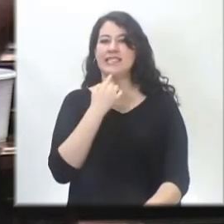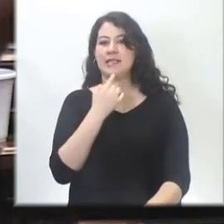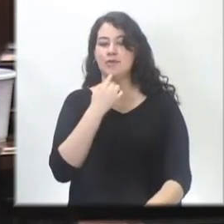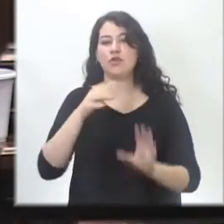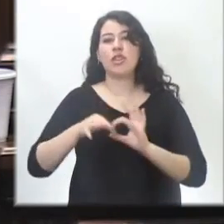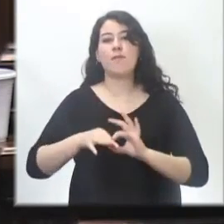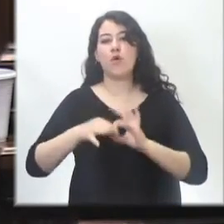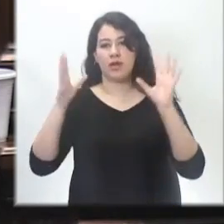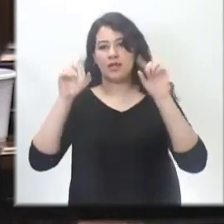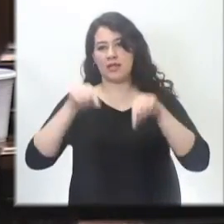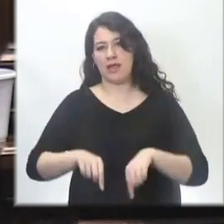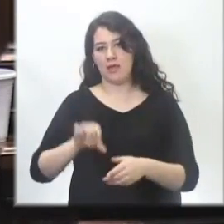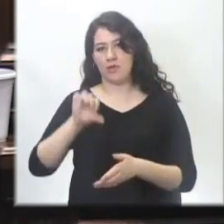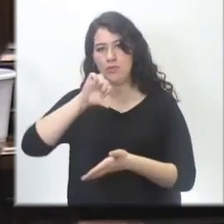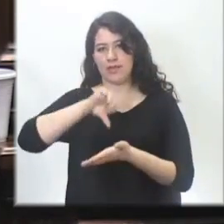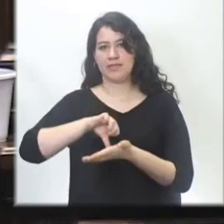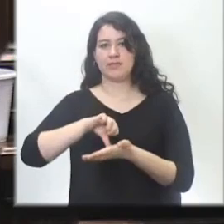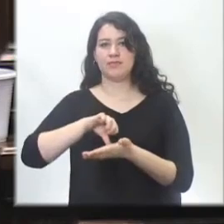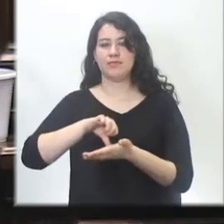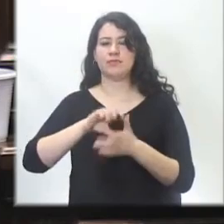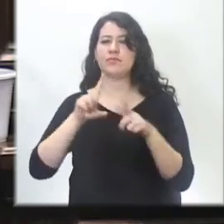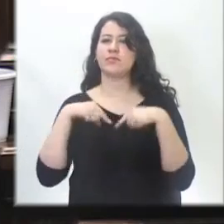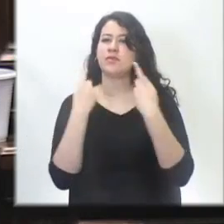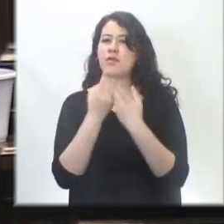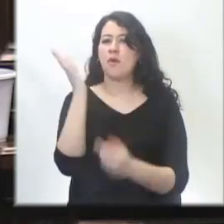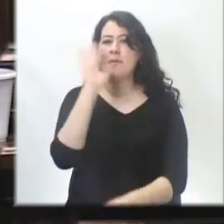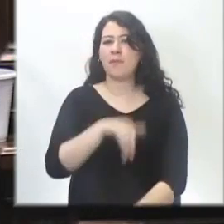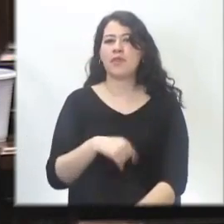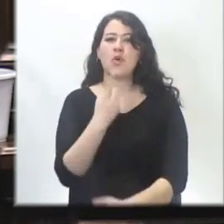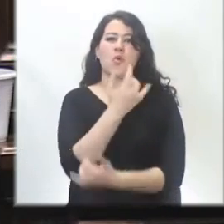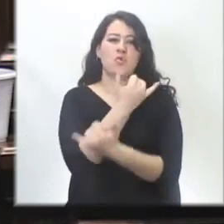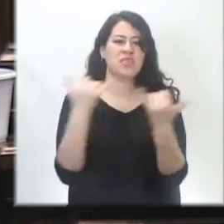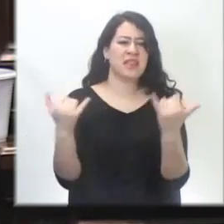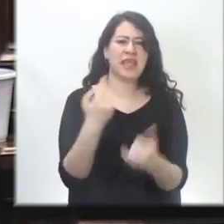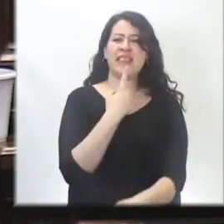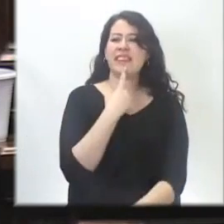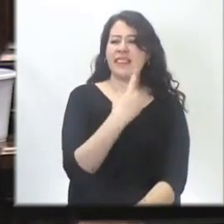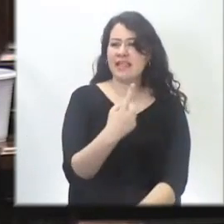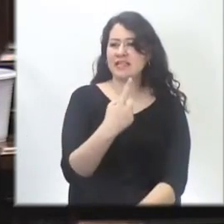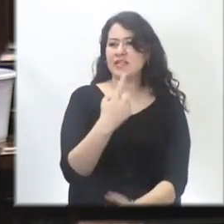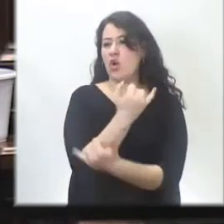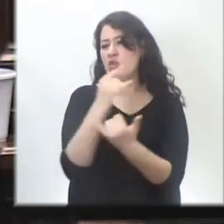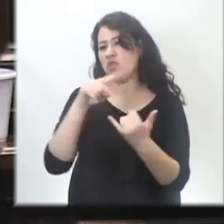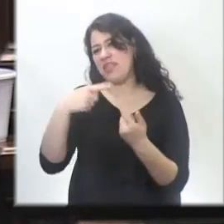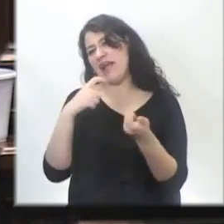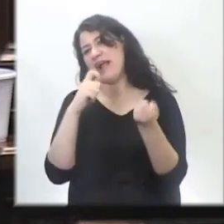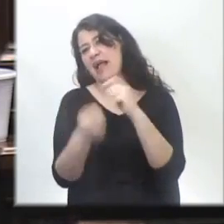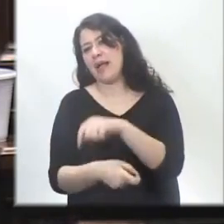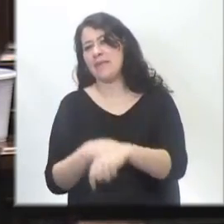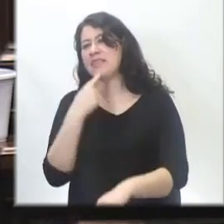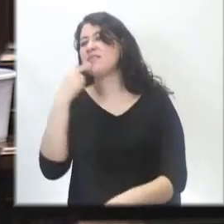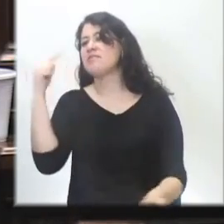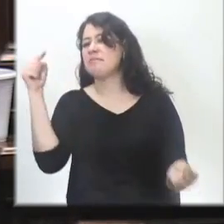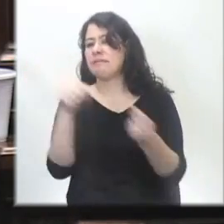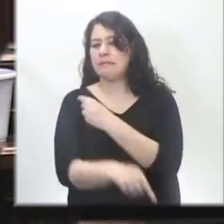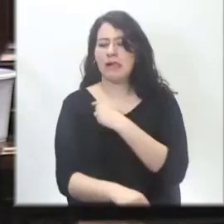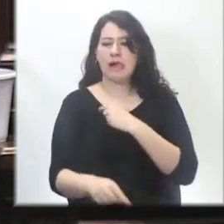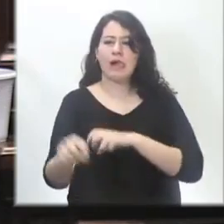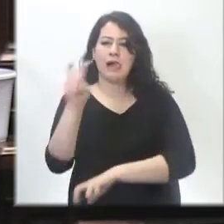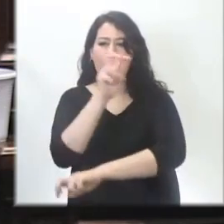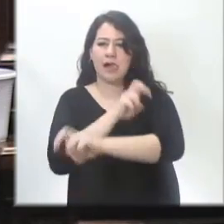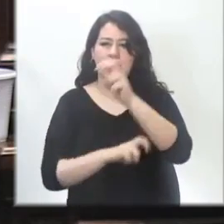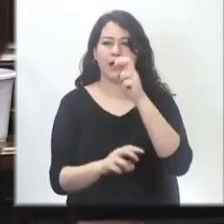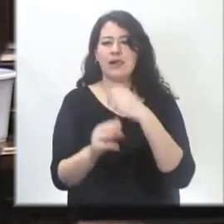democracia en nuestro país. No podemos estar diciendo un día una cosa y al otro día otra, buscando artimañas,